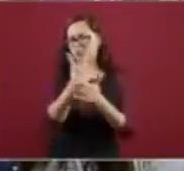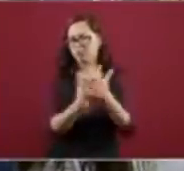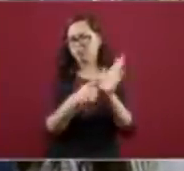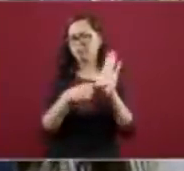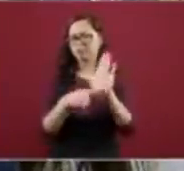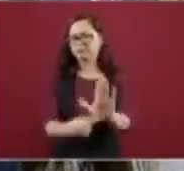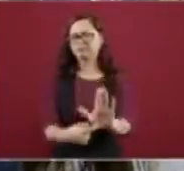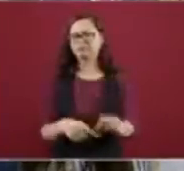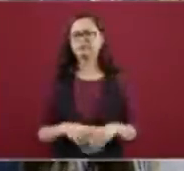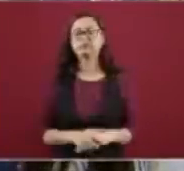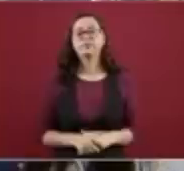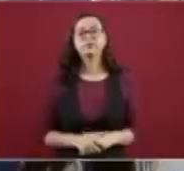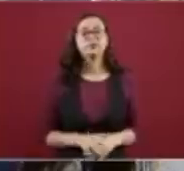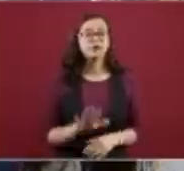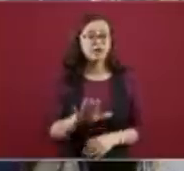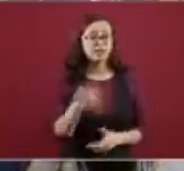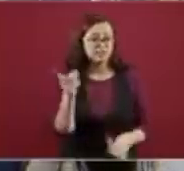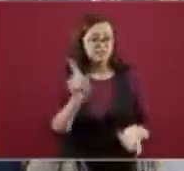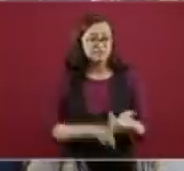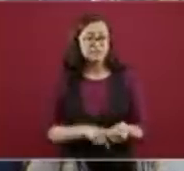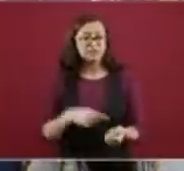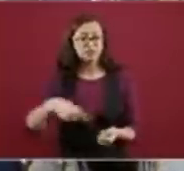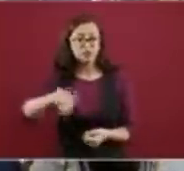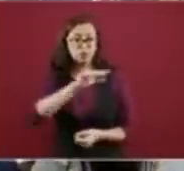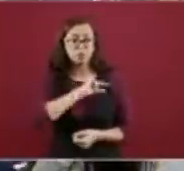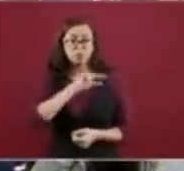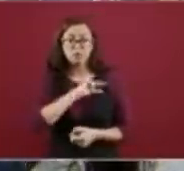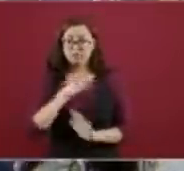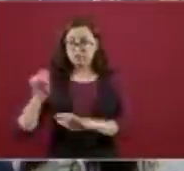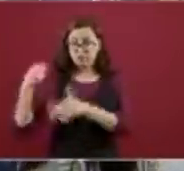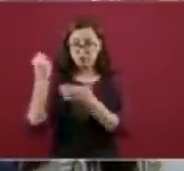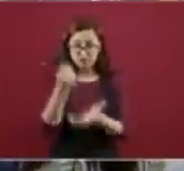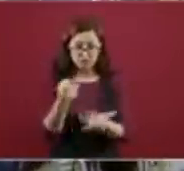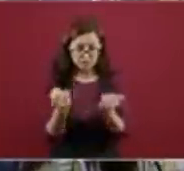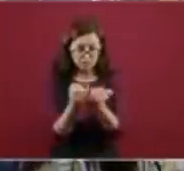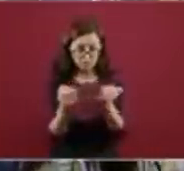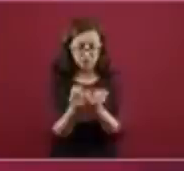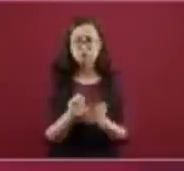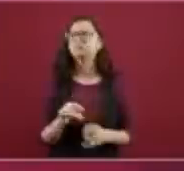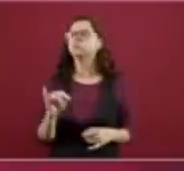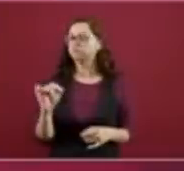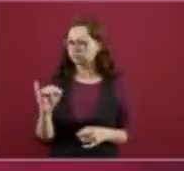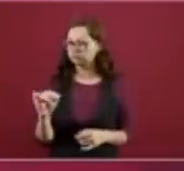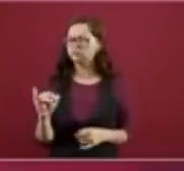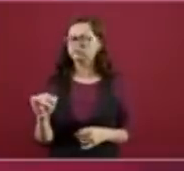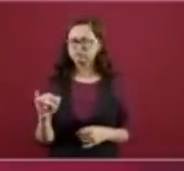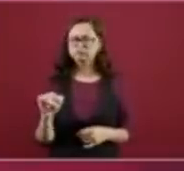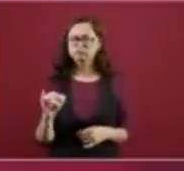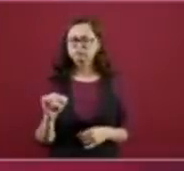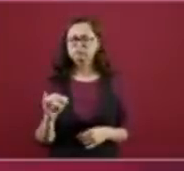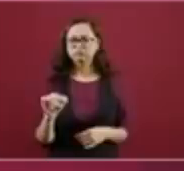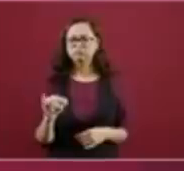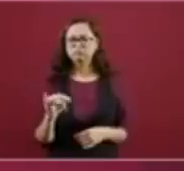también participen privados en el financiamiento? Sí, sí, ya lo están haciendo. A eso se refería